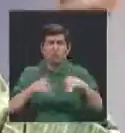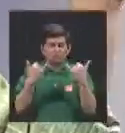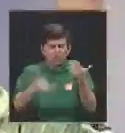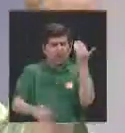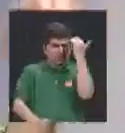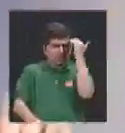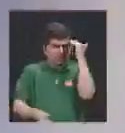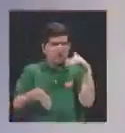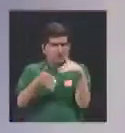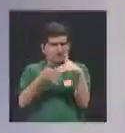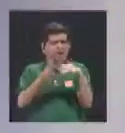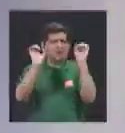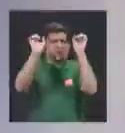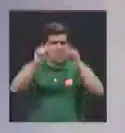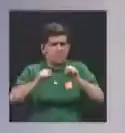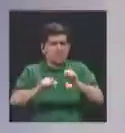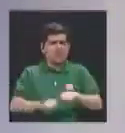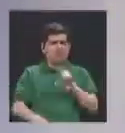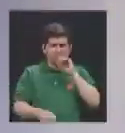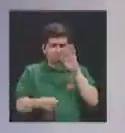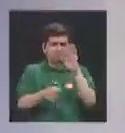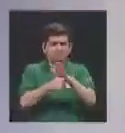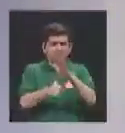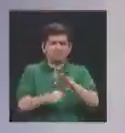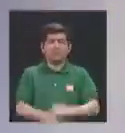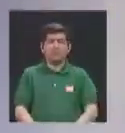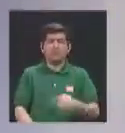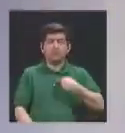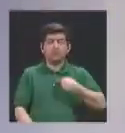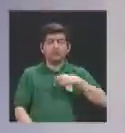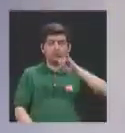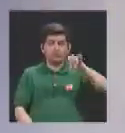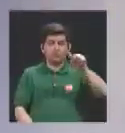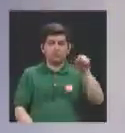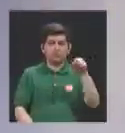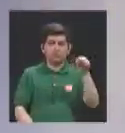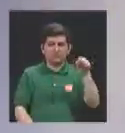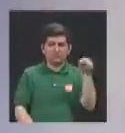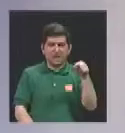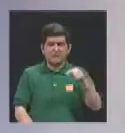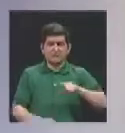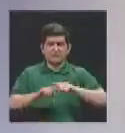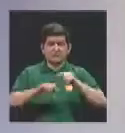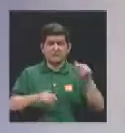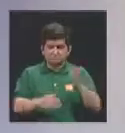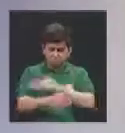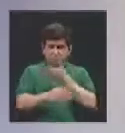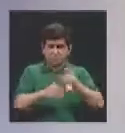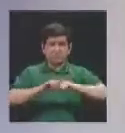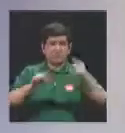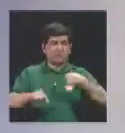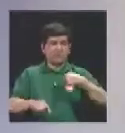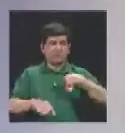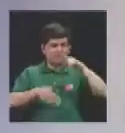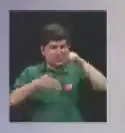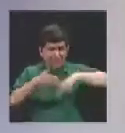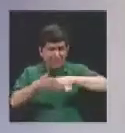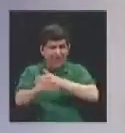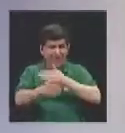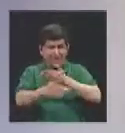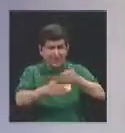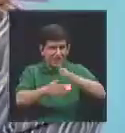literal se le fue, pero tenía el oído interno desarrollado, entonces él afinaba el piano